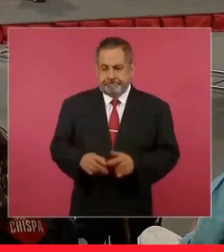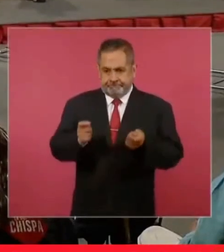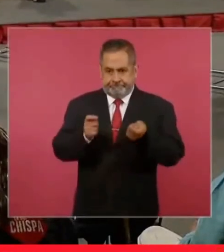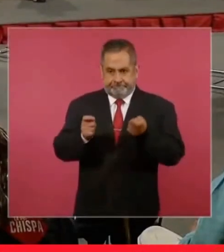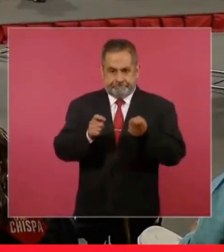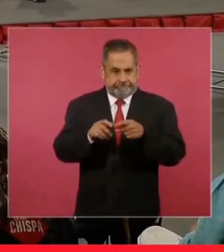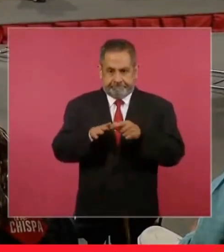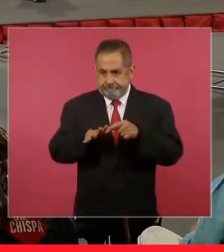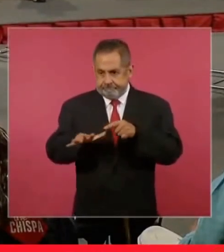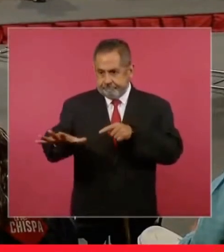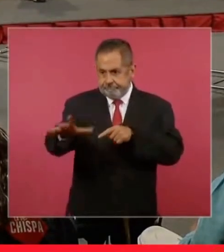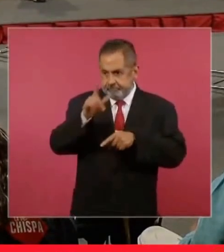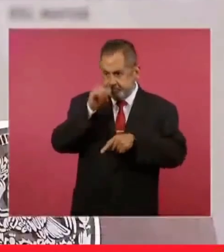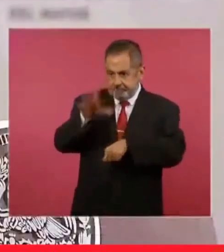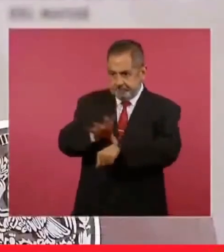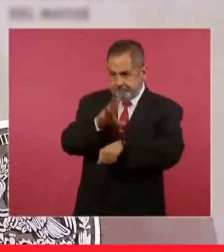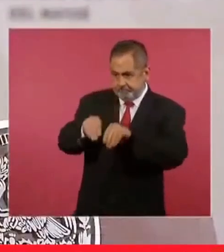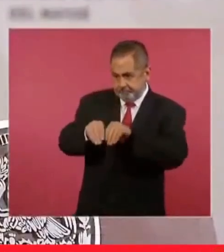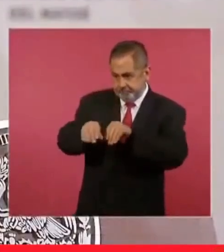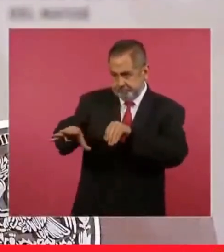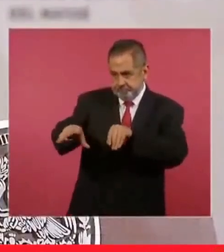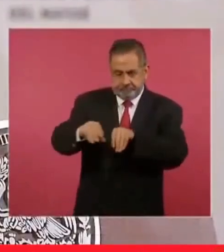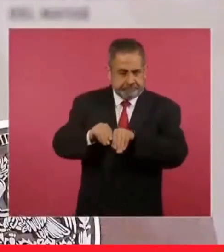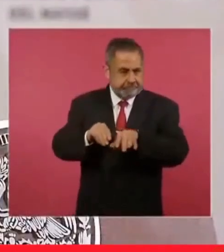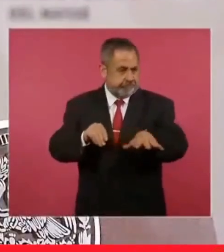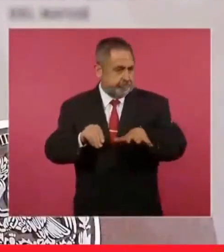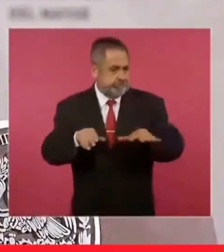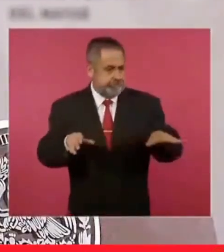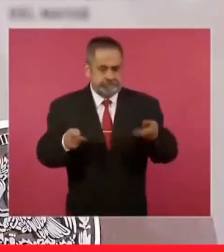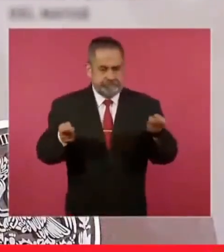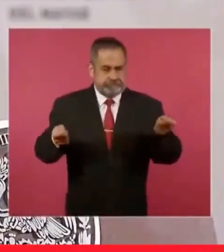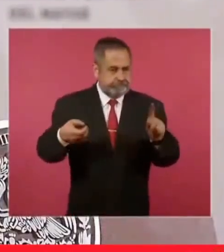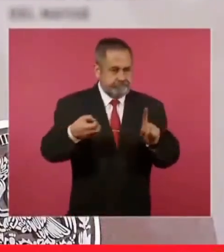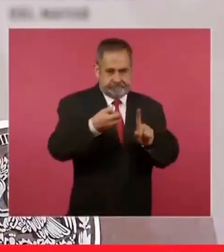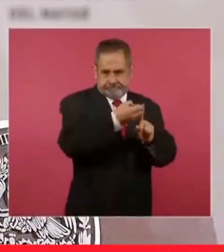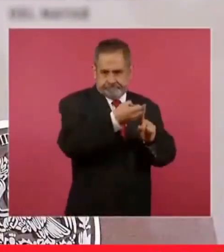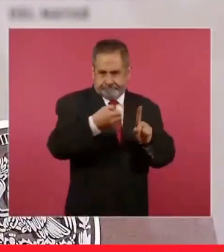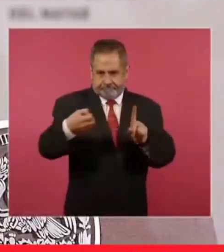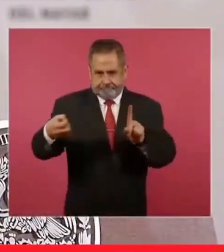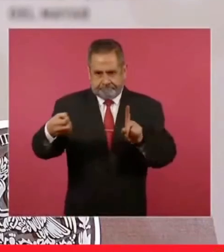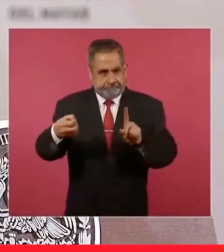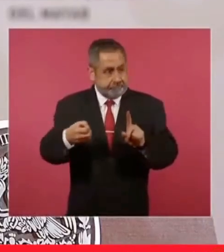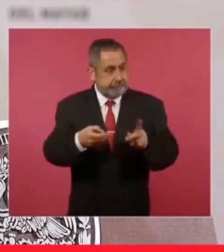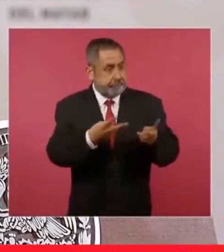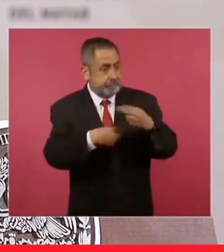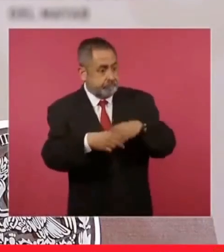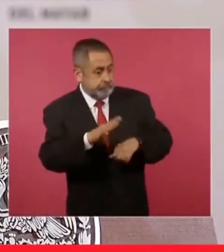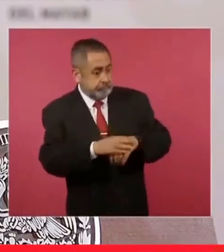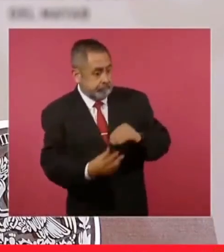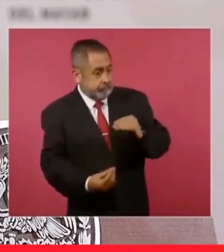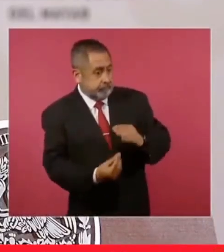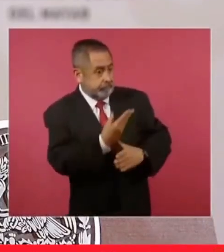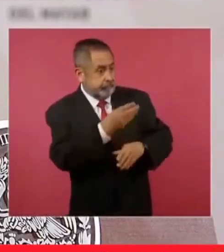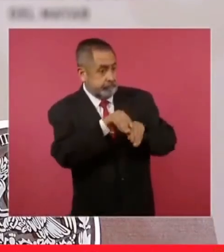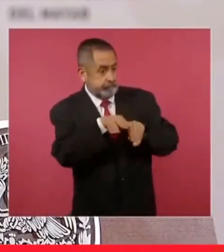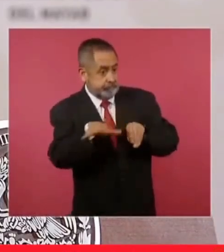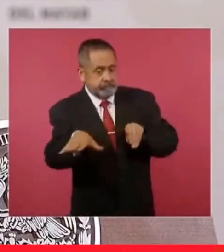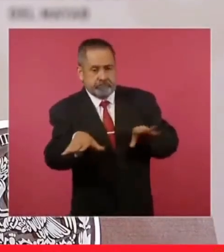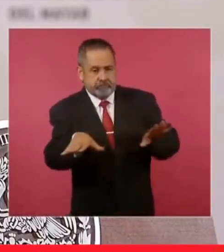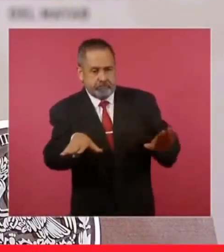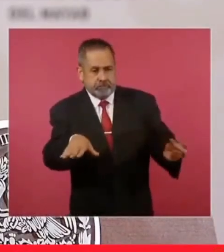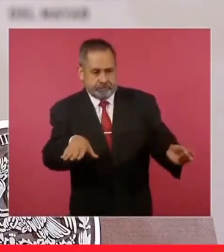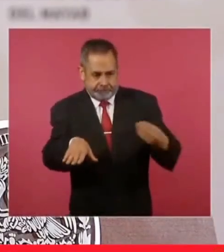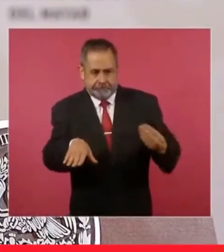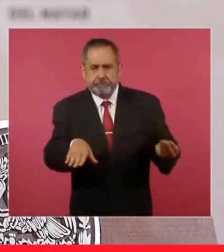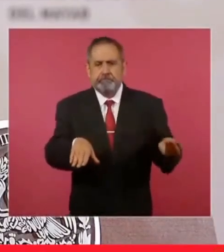el servicio eléctrico y que se lleve en forma ordenada el acceso de nuevos agentes. Y finalmente